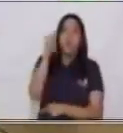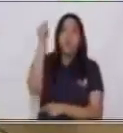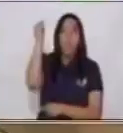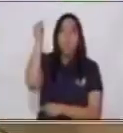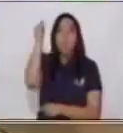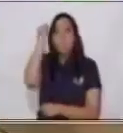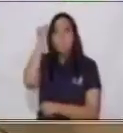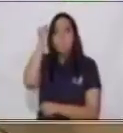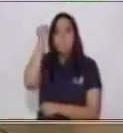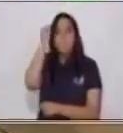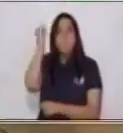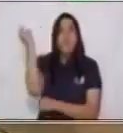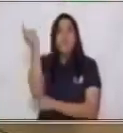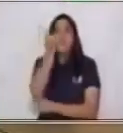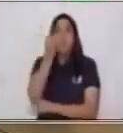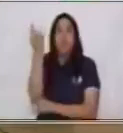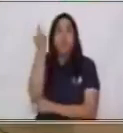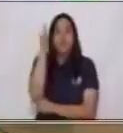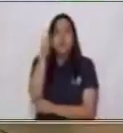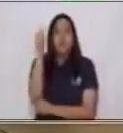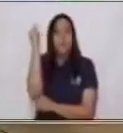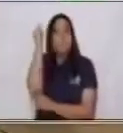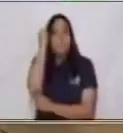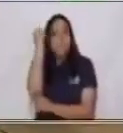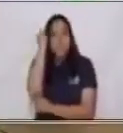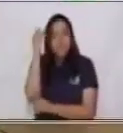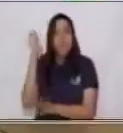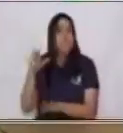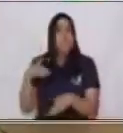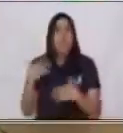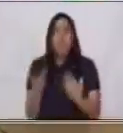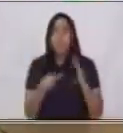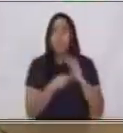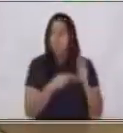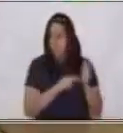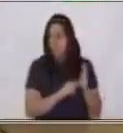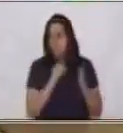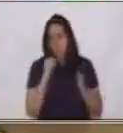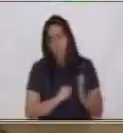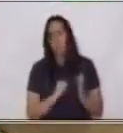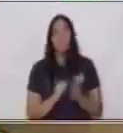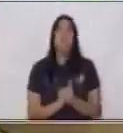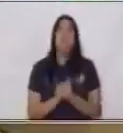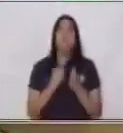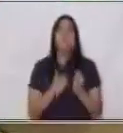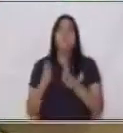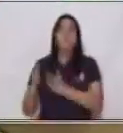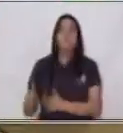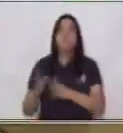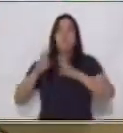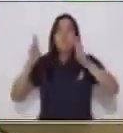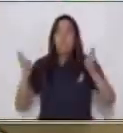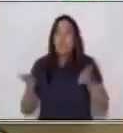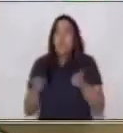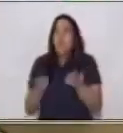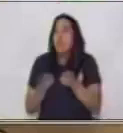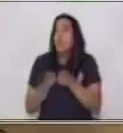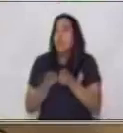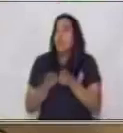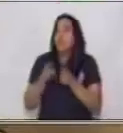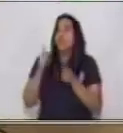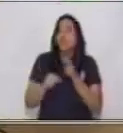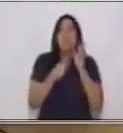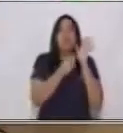definas con tus propias palabras. Ahora veremos. Un resumen es una exposición breve,